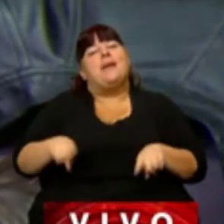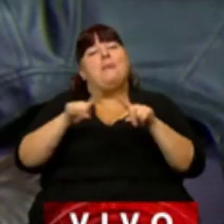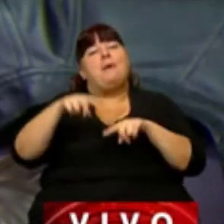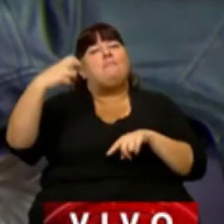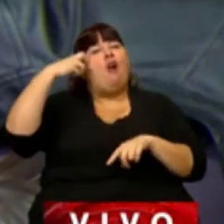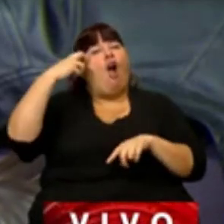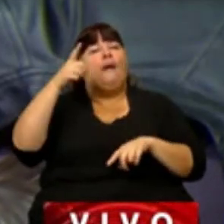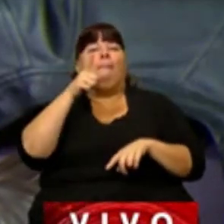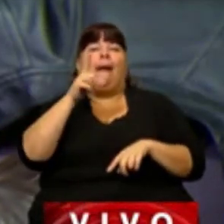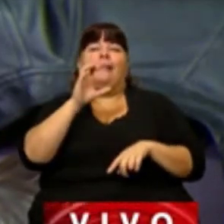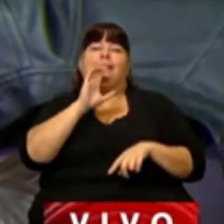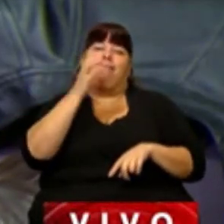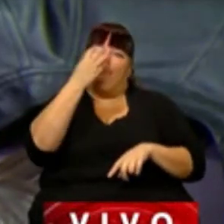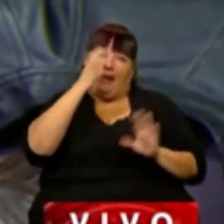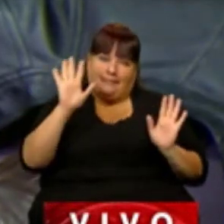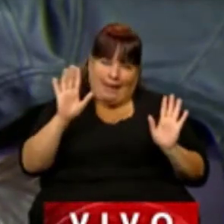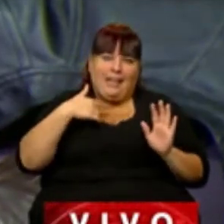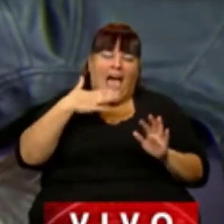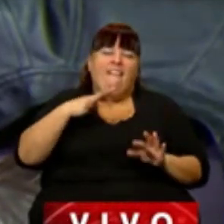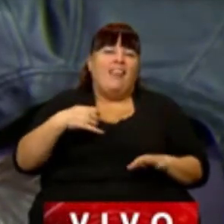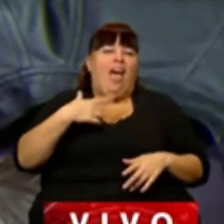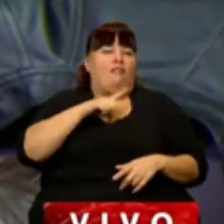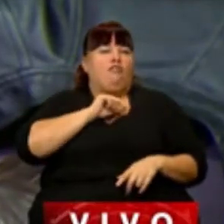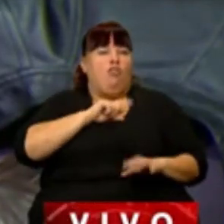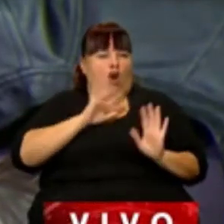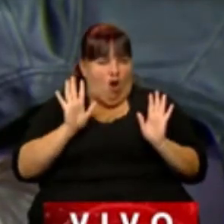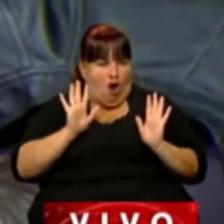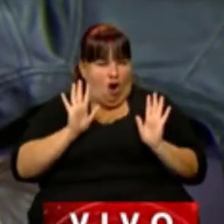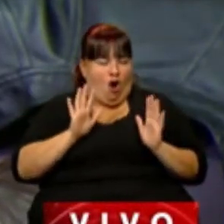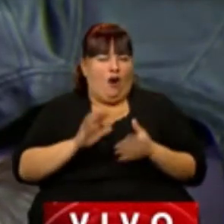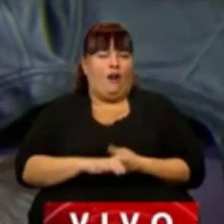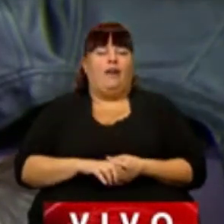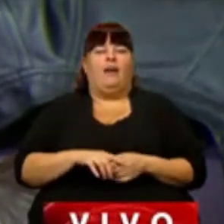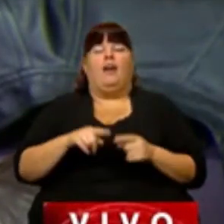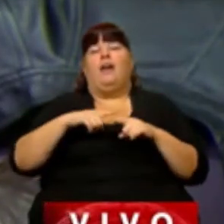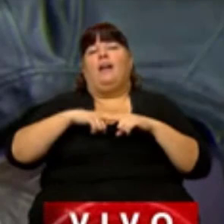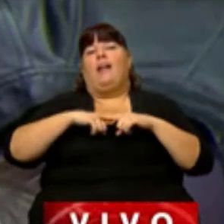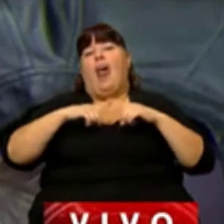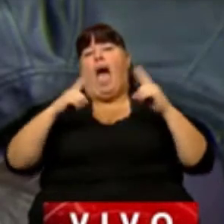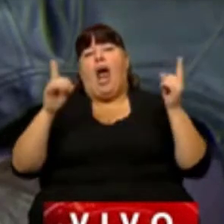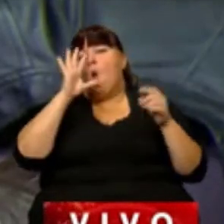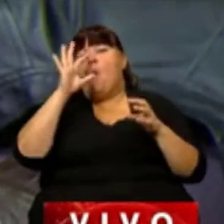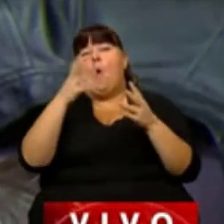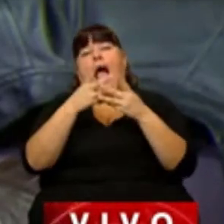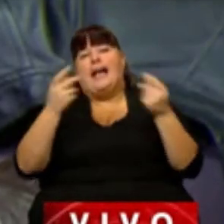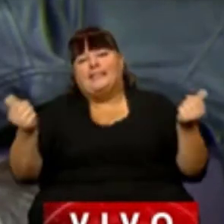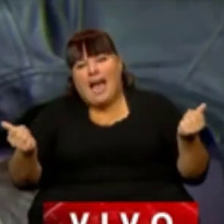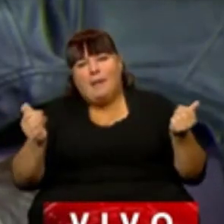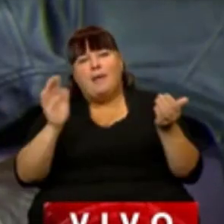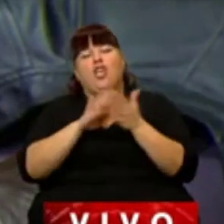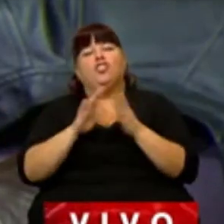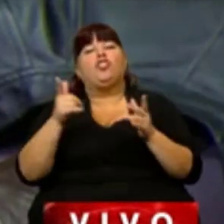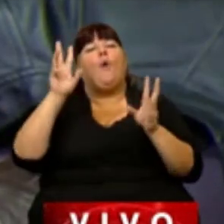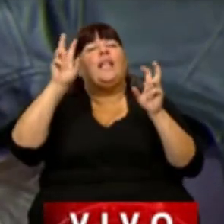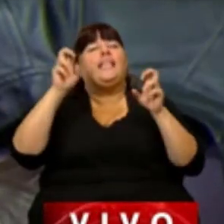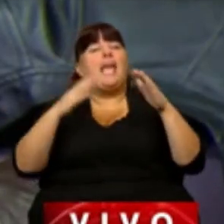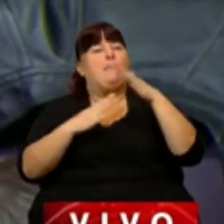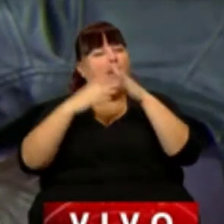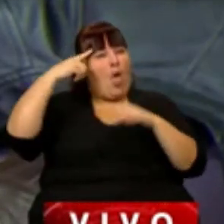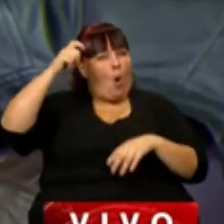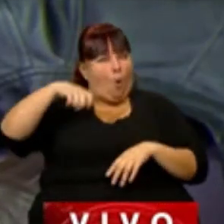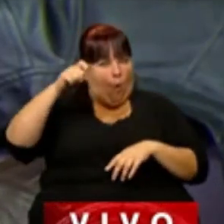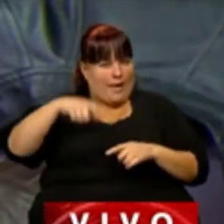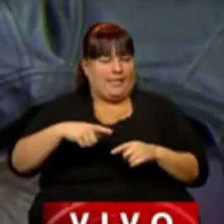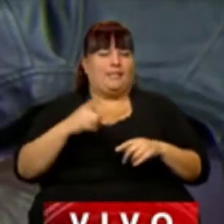Congreso en estos meses para nosotros es bastante triste. Una rosca interminable alrededor del Consejo de la Magistratura,